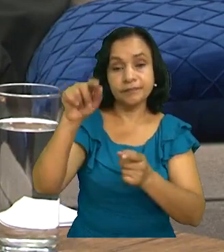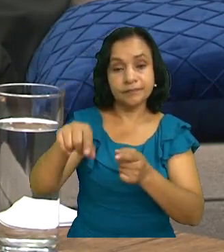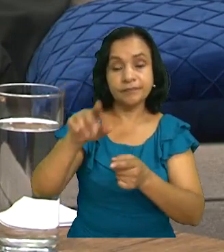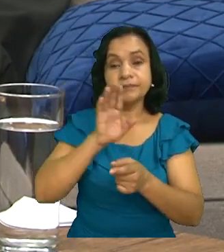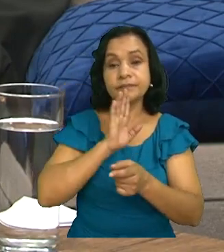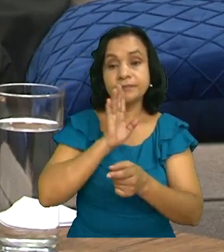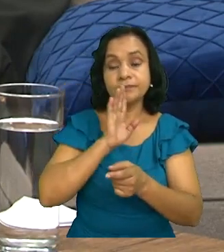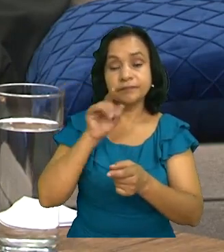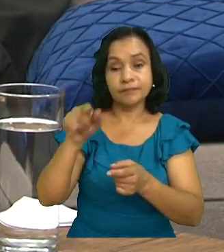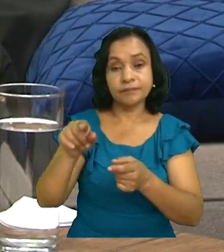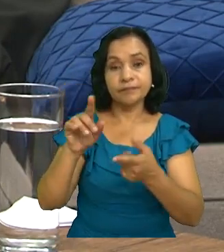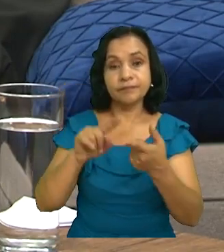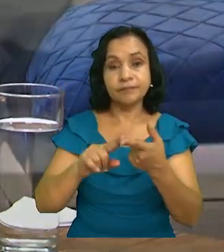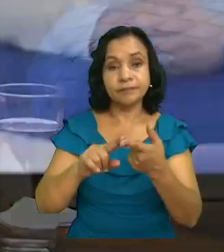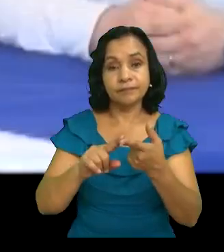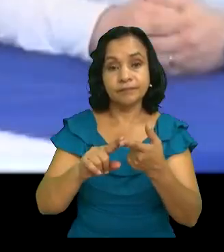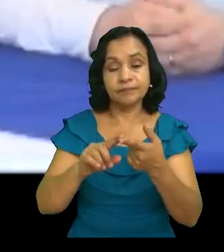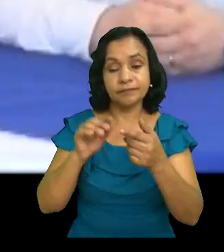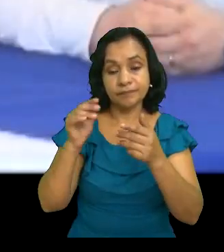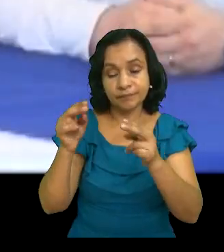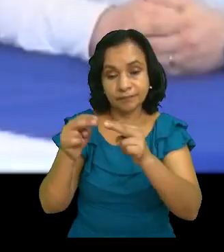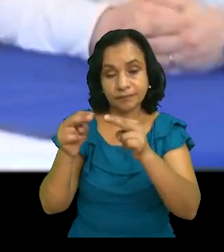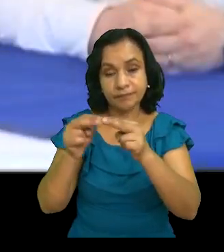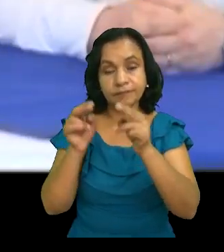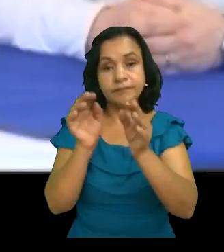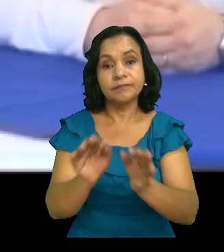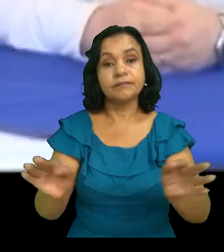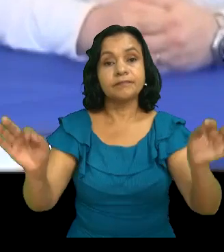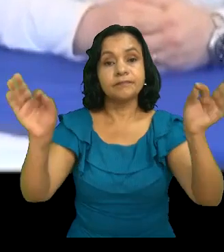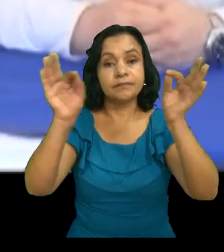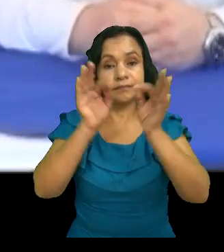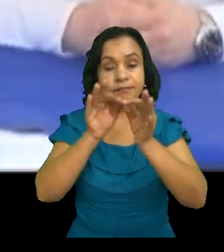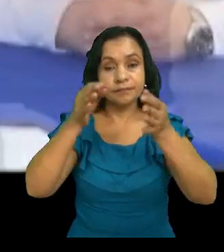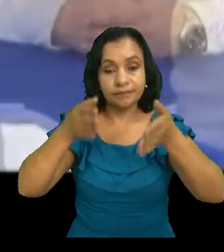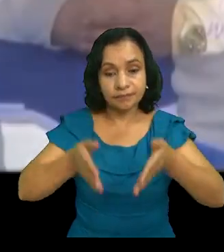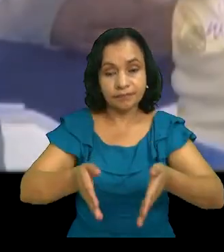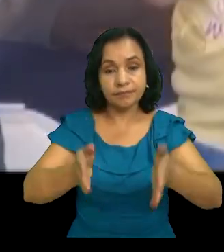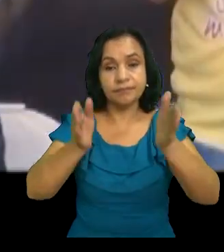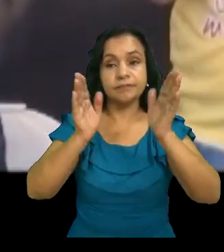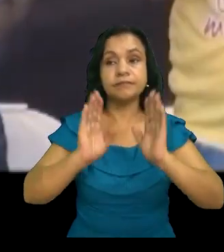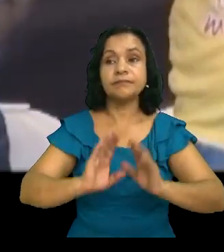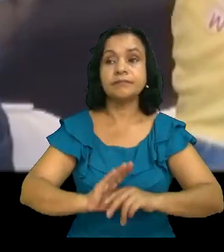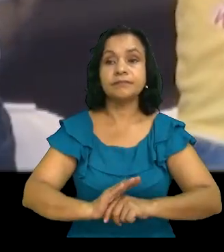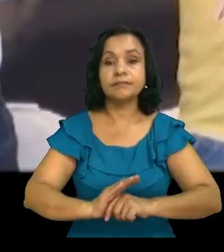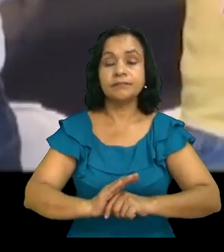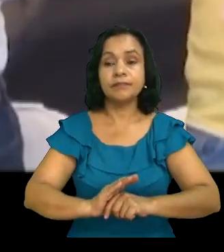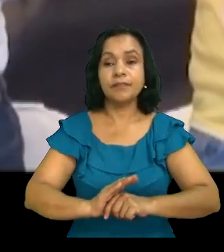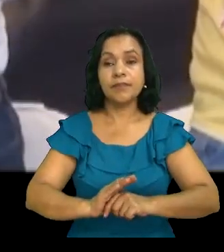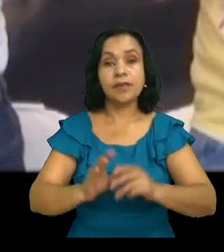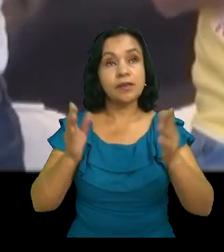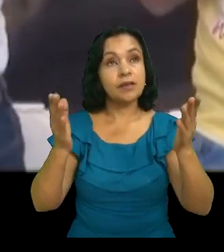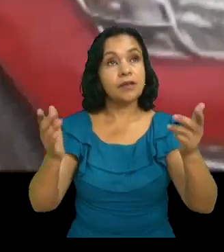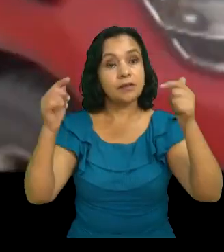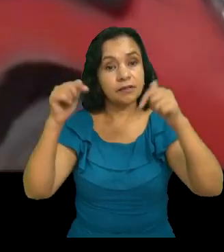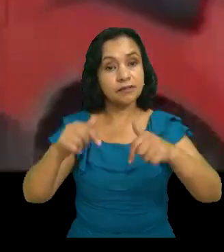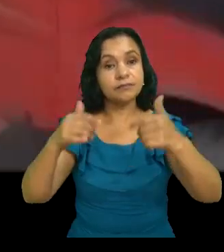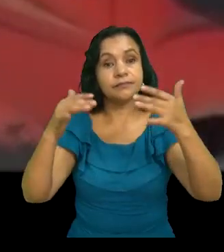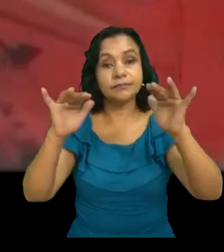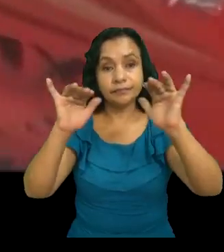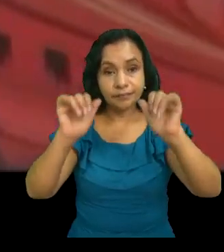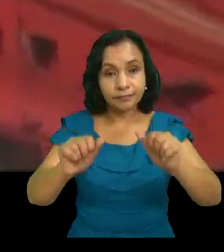anteriormente. Es uno de los eslabones más importantes. Ya esta obra está